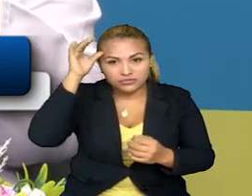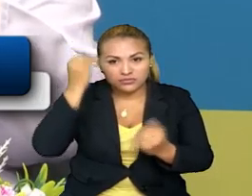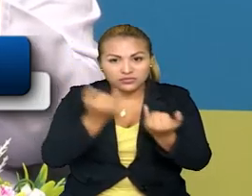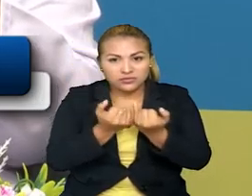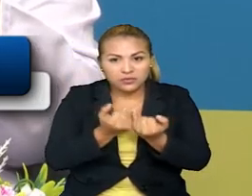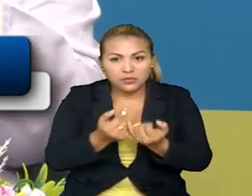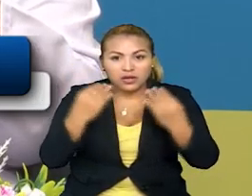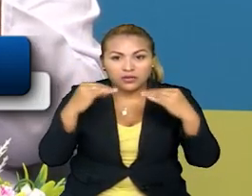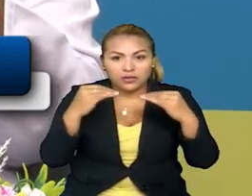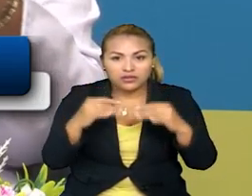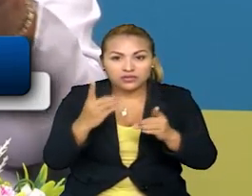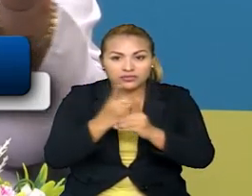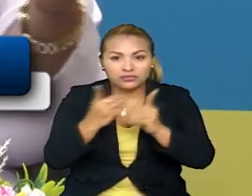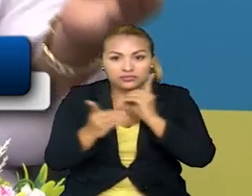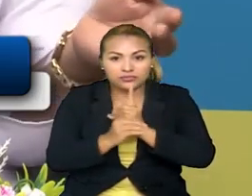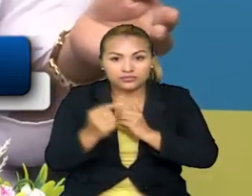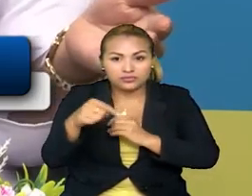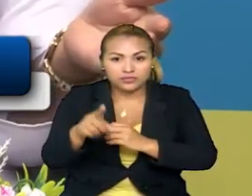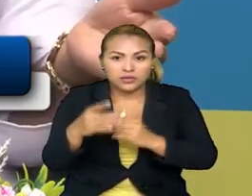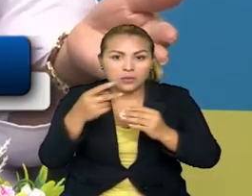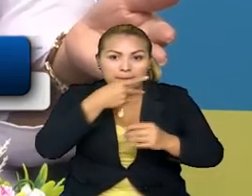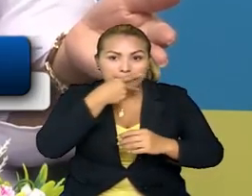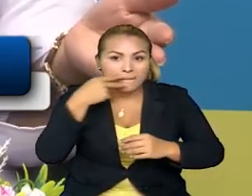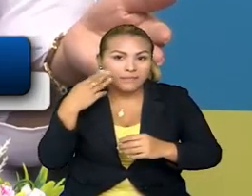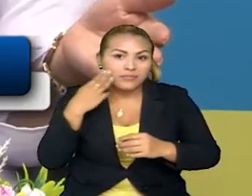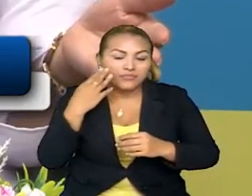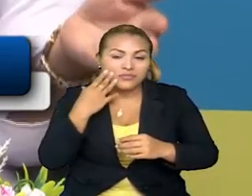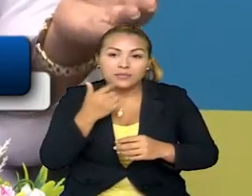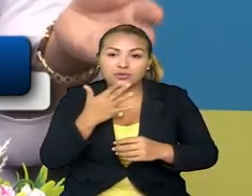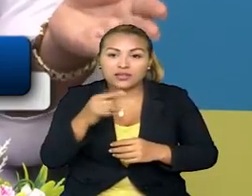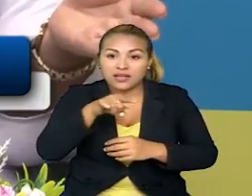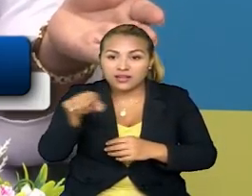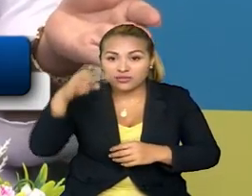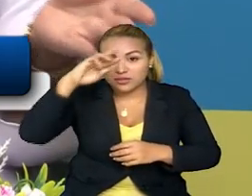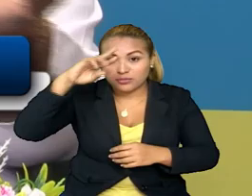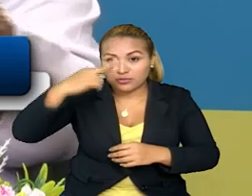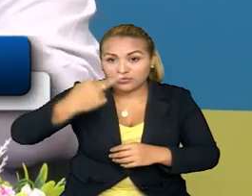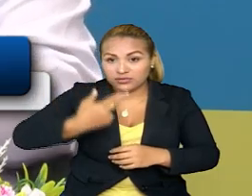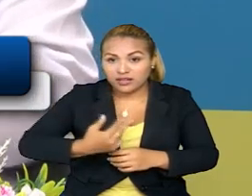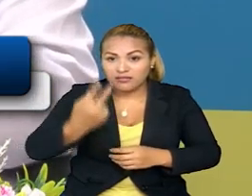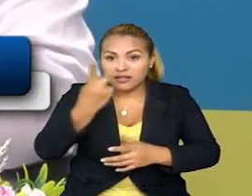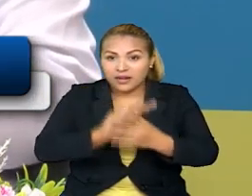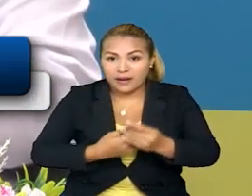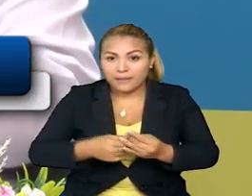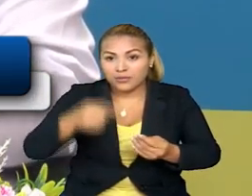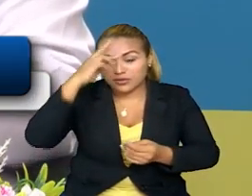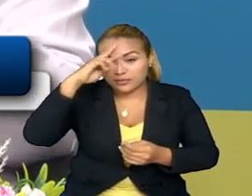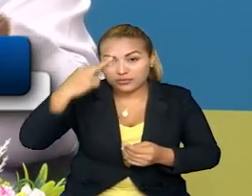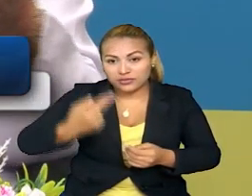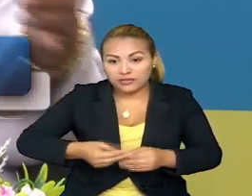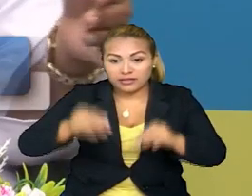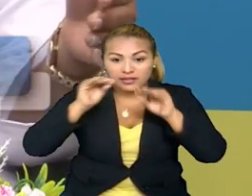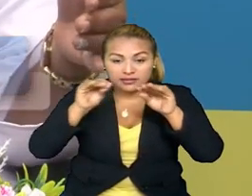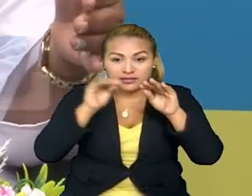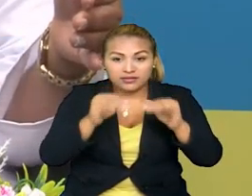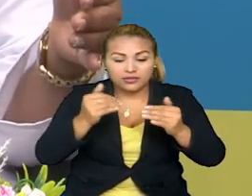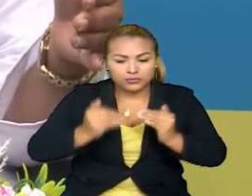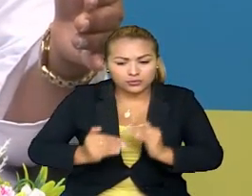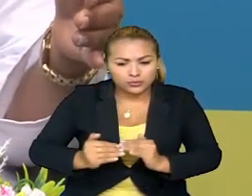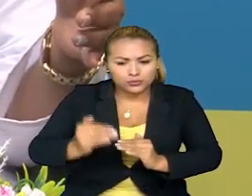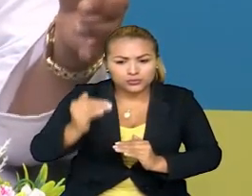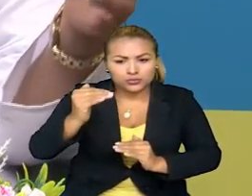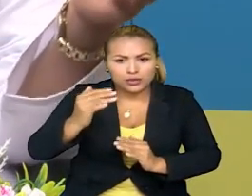padres porque los padres son los maestros del hogar y los maestros del hogar son los que los van a enseñar a los menores que están en proceso de formación